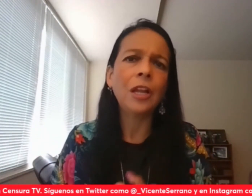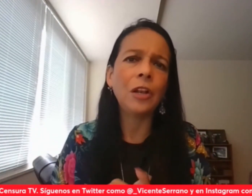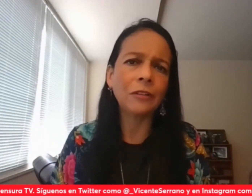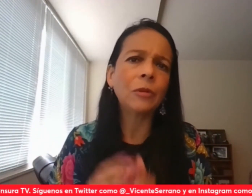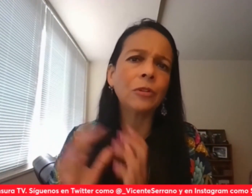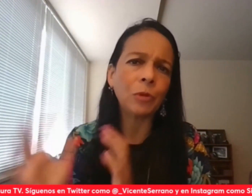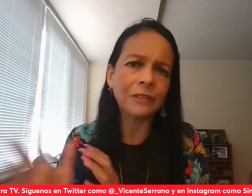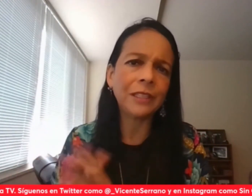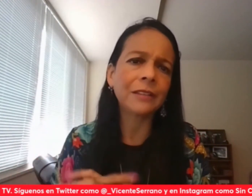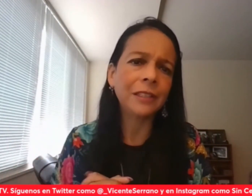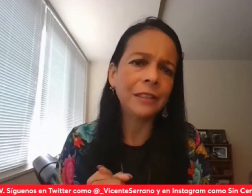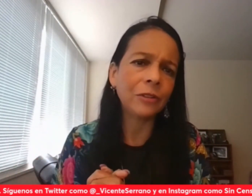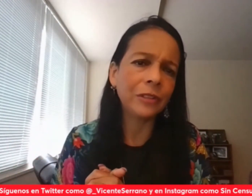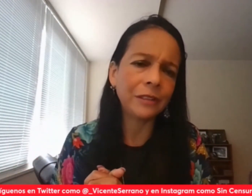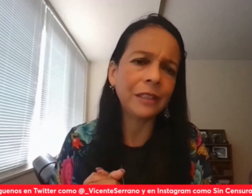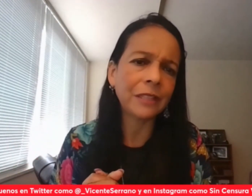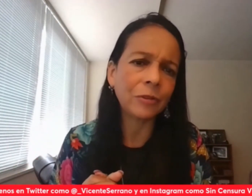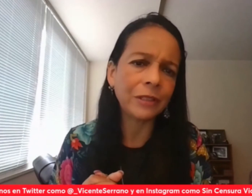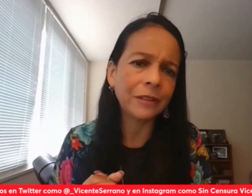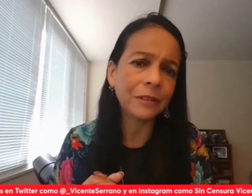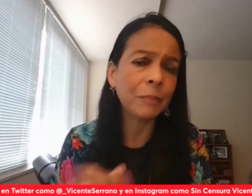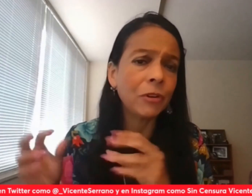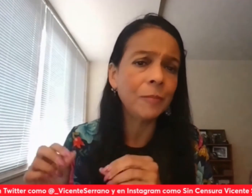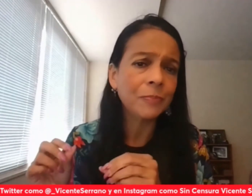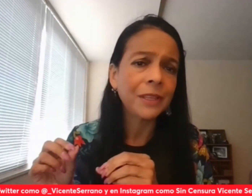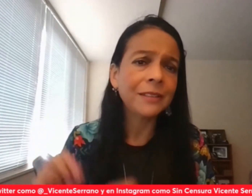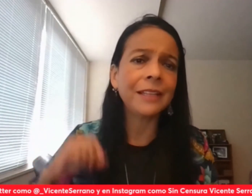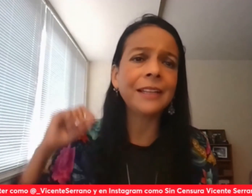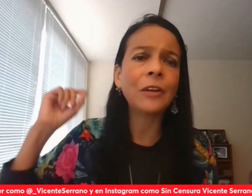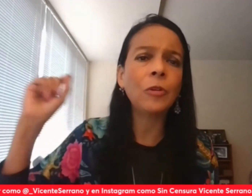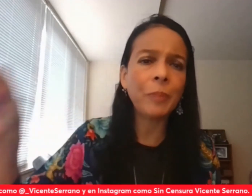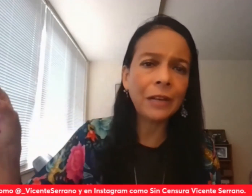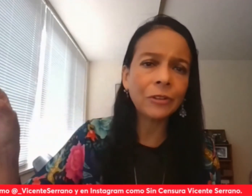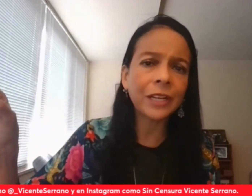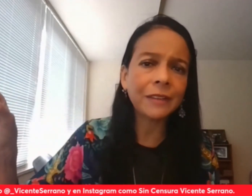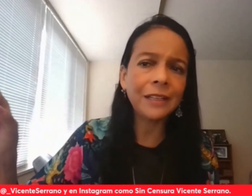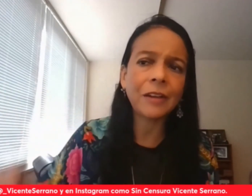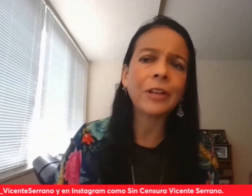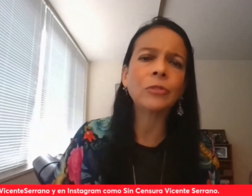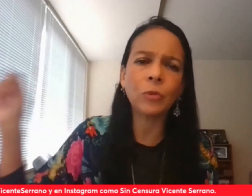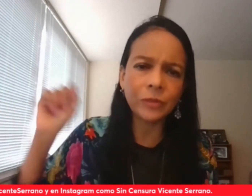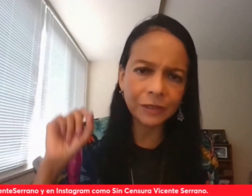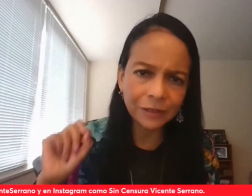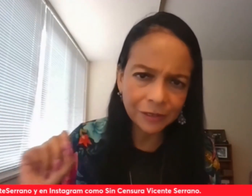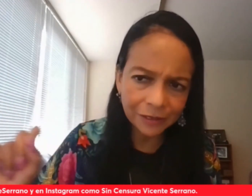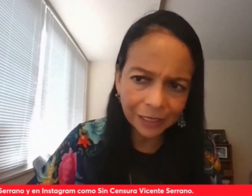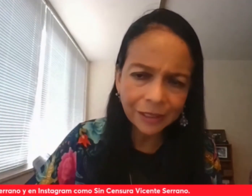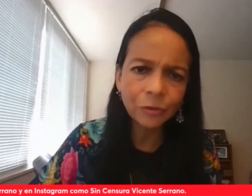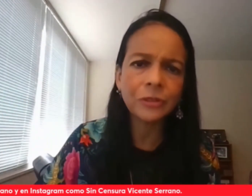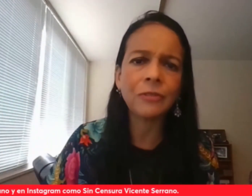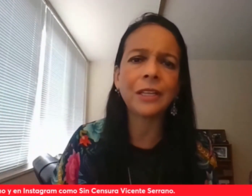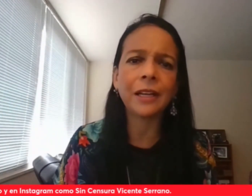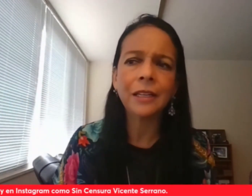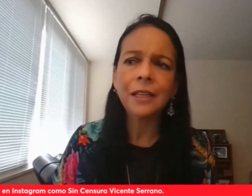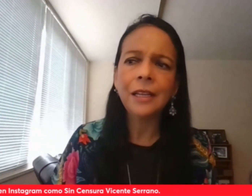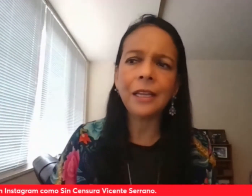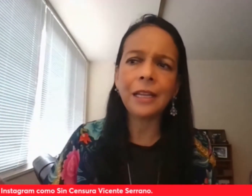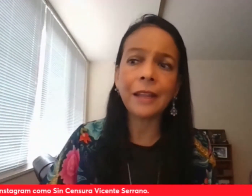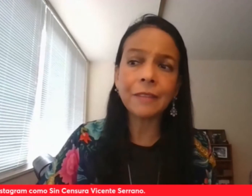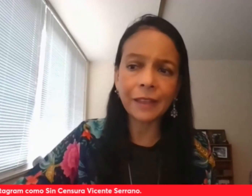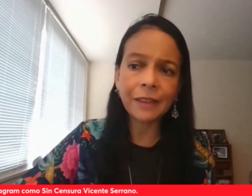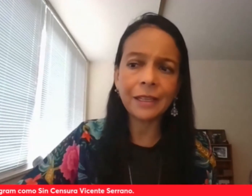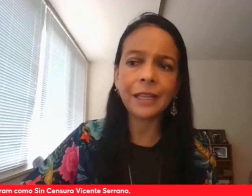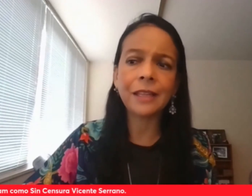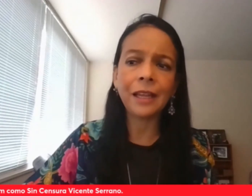todos los policías de estadounidenses. Pero no, se tiene que culpar a los carteles. Ahora se trata de justificar